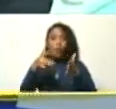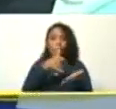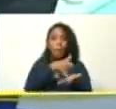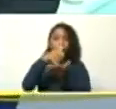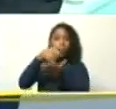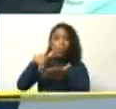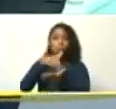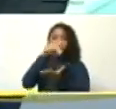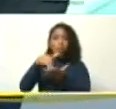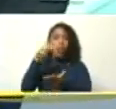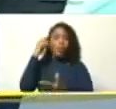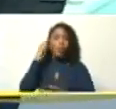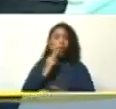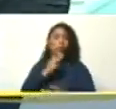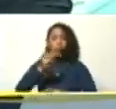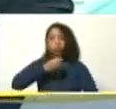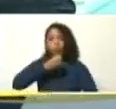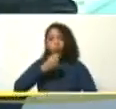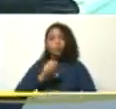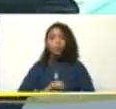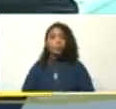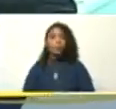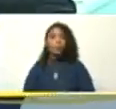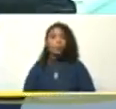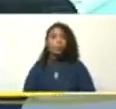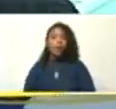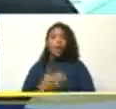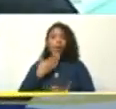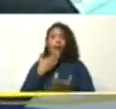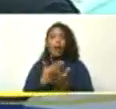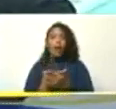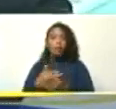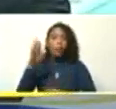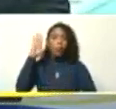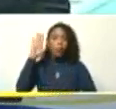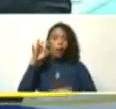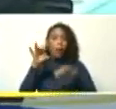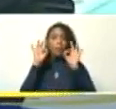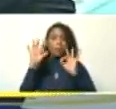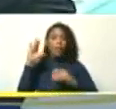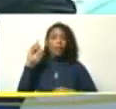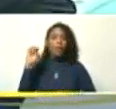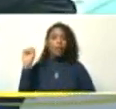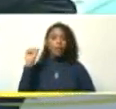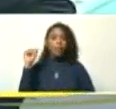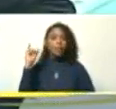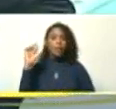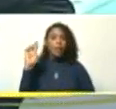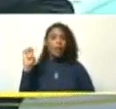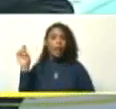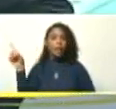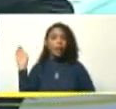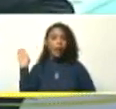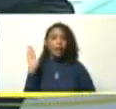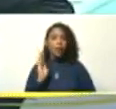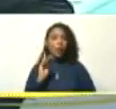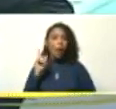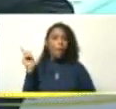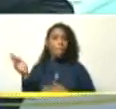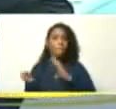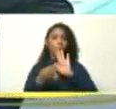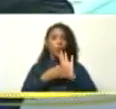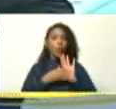Nacional de Periodismo en este momento tan estelar. Mi gratitud con el jurado y especialmente con Desiree Santos Amaral, que fue la que vino a